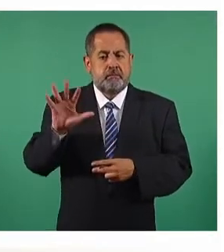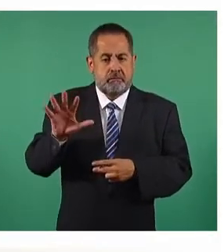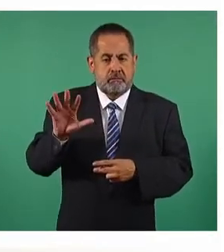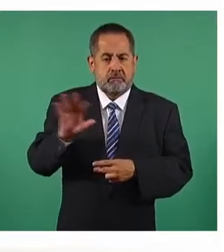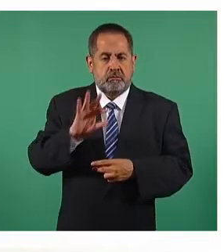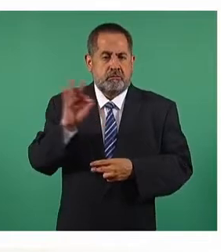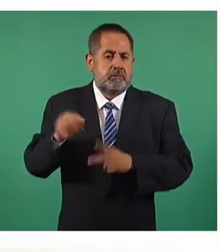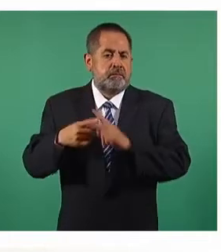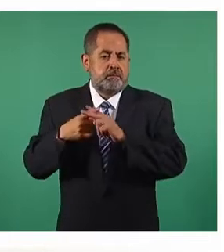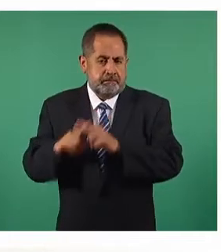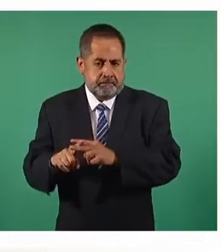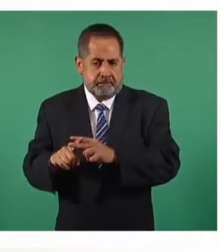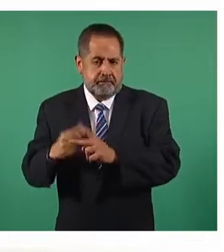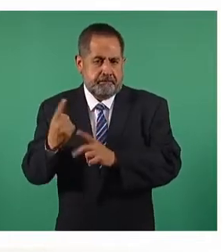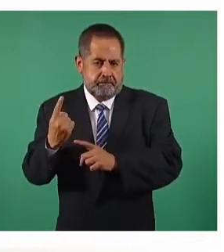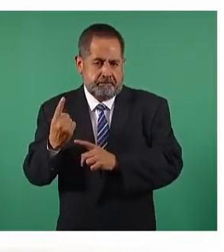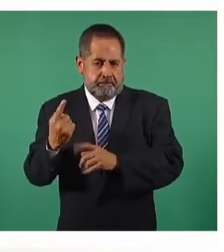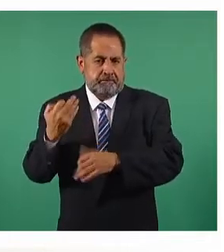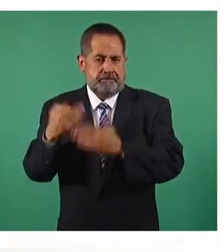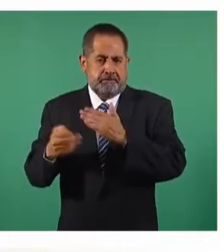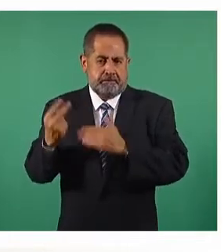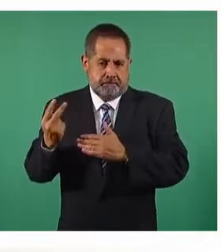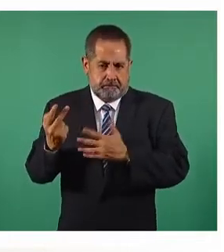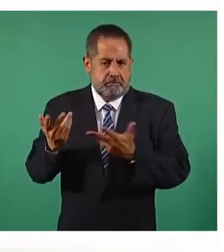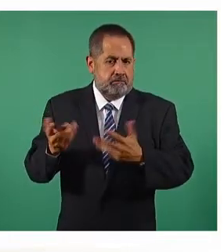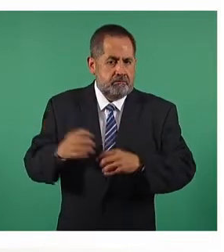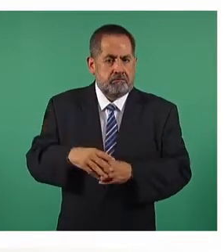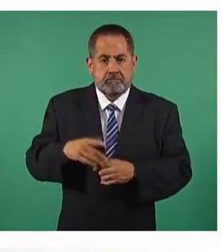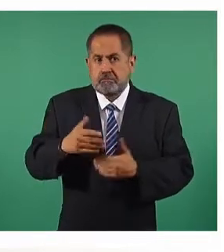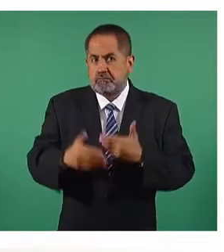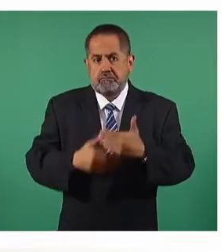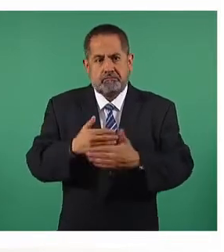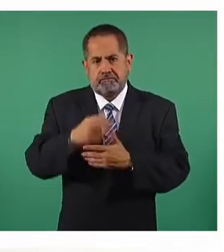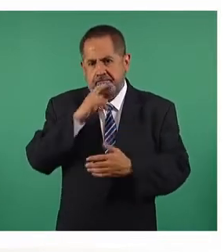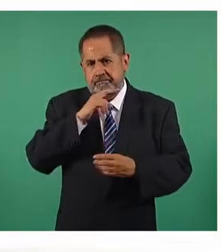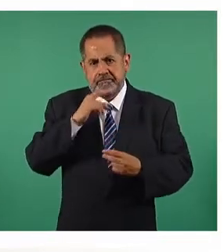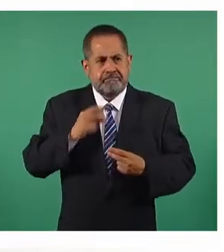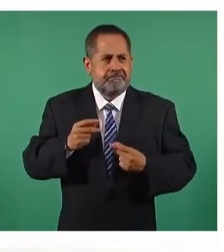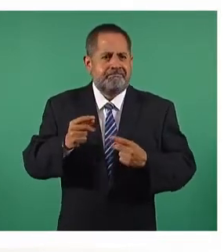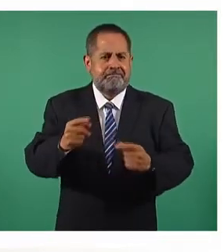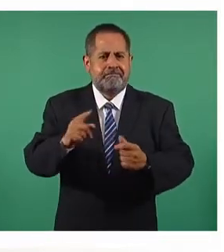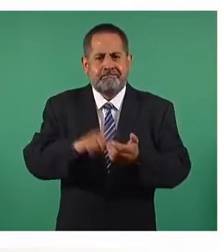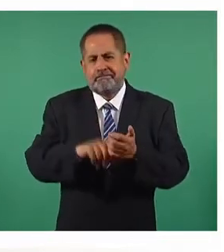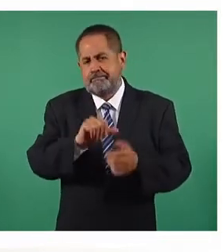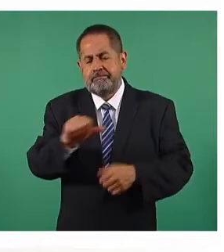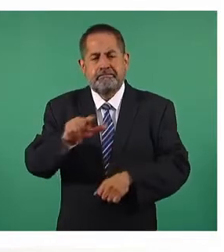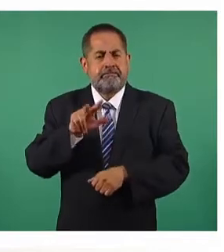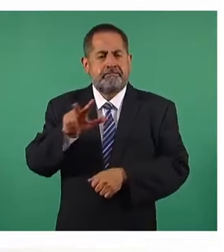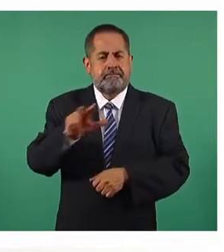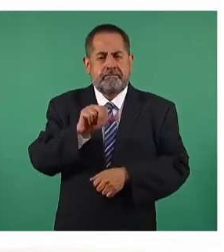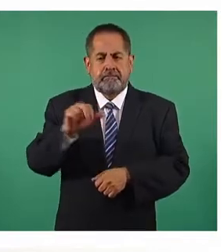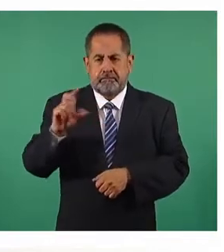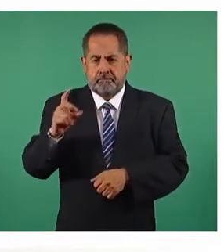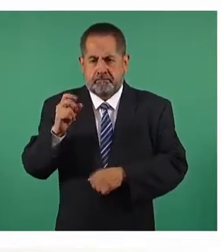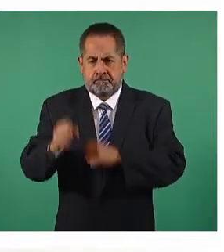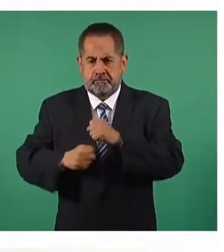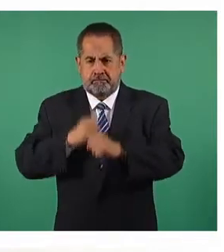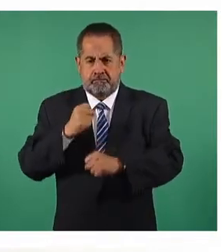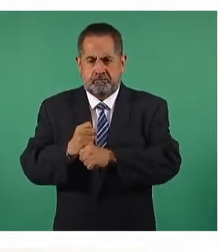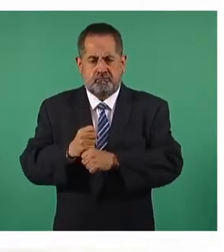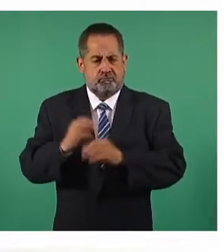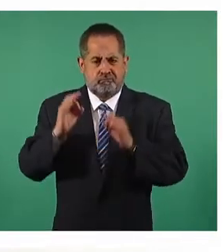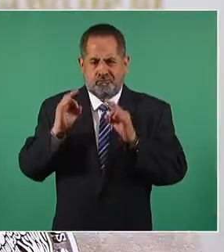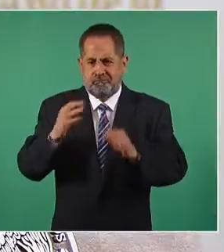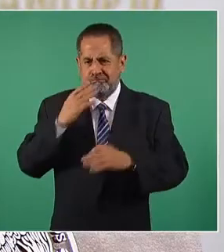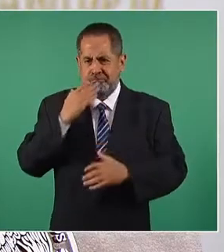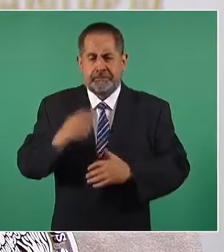inicial. Estamos teniendo un avance muy rápido en las edades de 18 a 30 años o 18 a 29